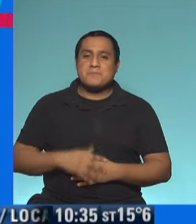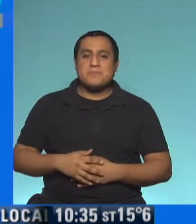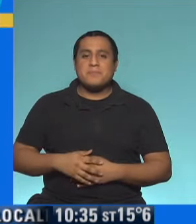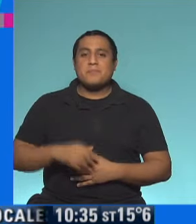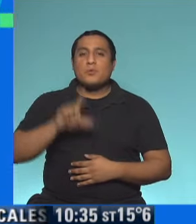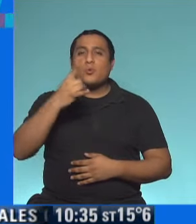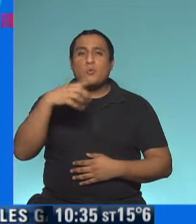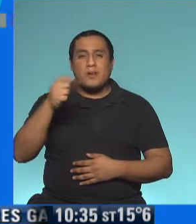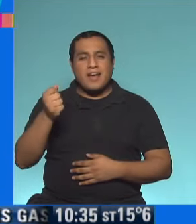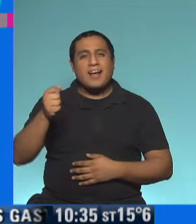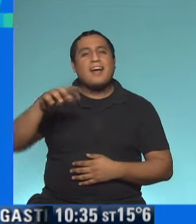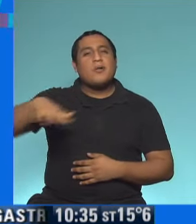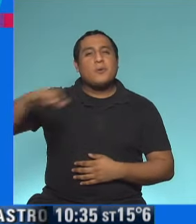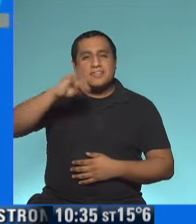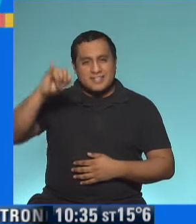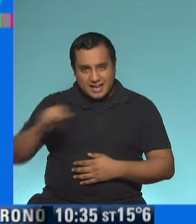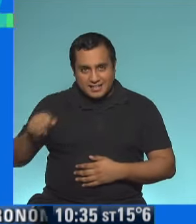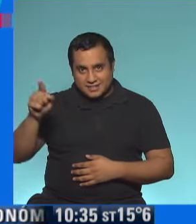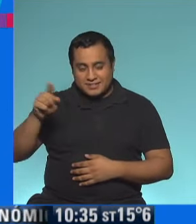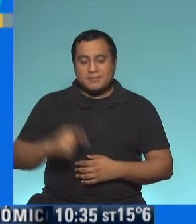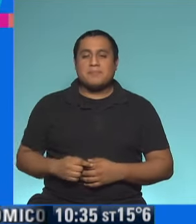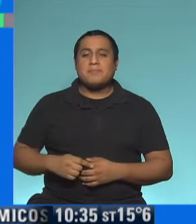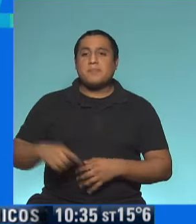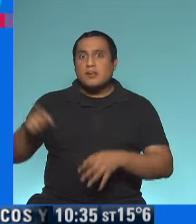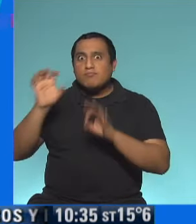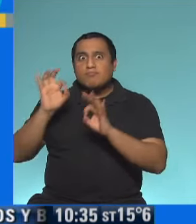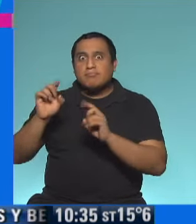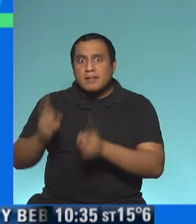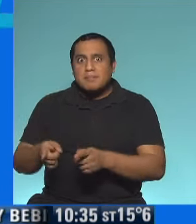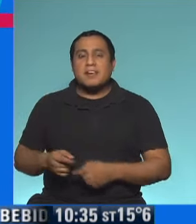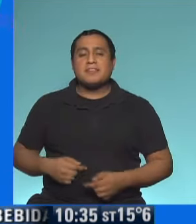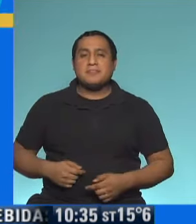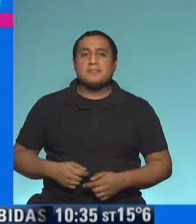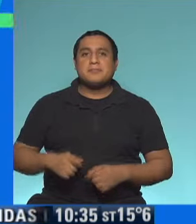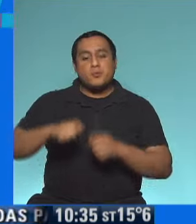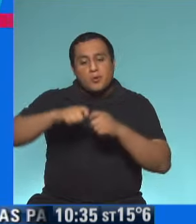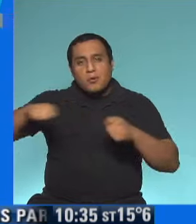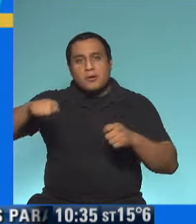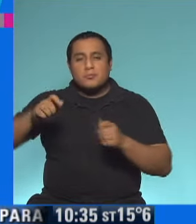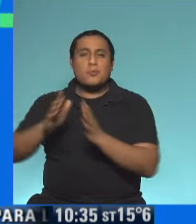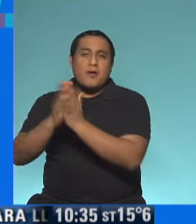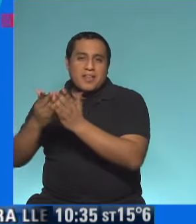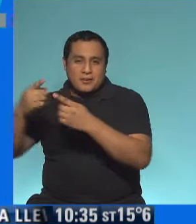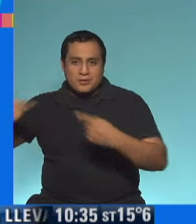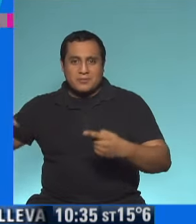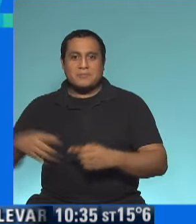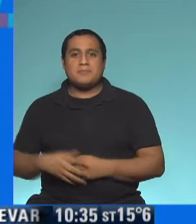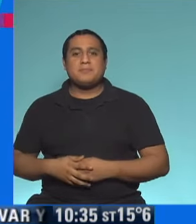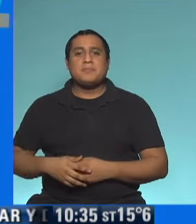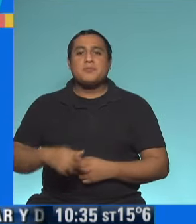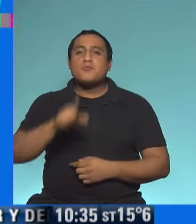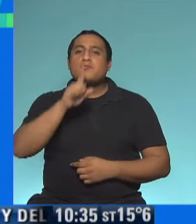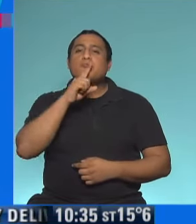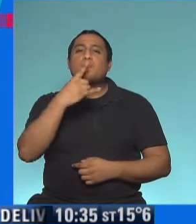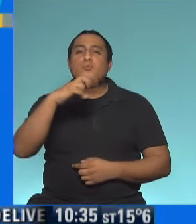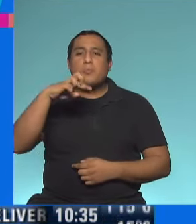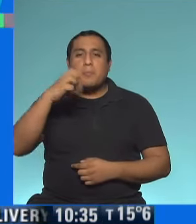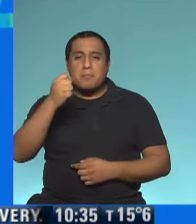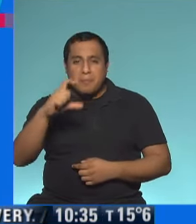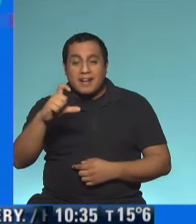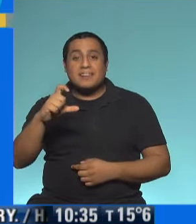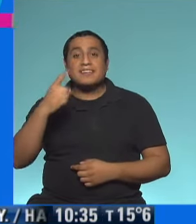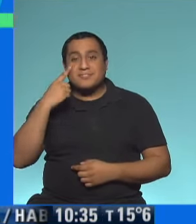¡Luna de Zárate! También lista. Todos con su... útiles. Con tus útiles, su cuaderno. Ay, mirá, mirá Tupac. Mirá qué hermoso. Cómo